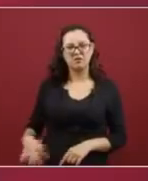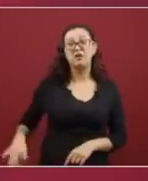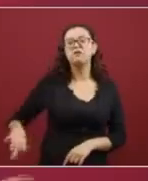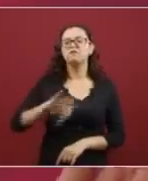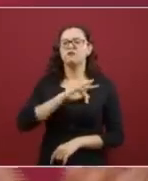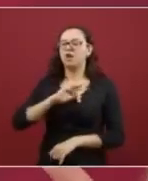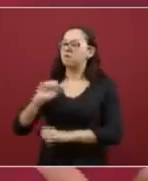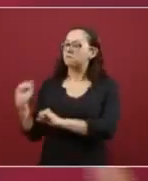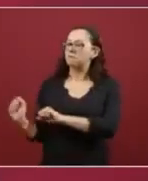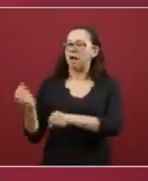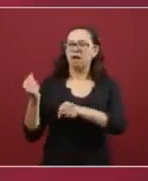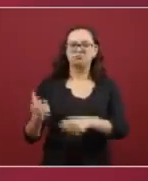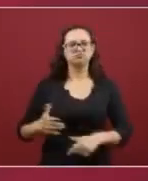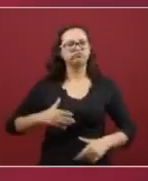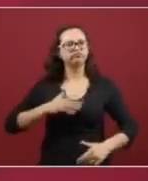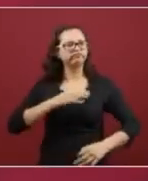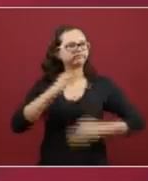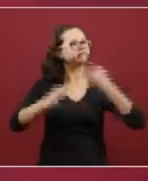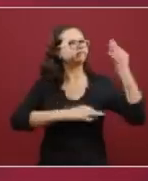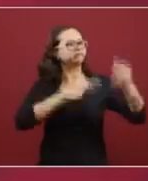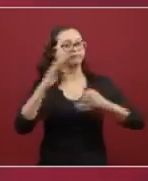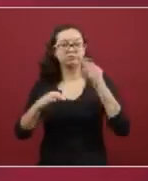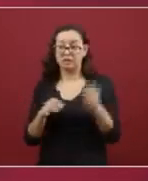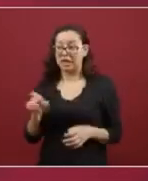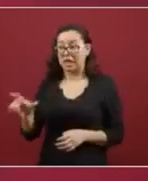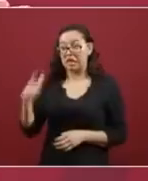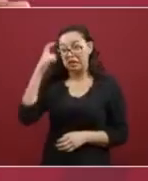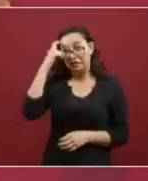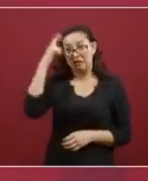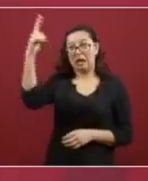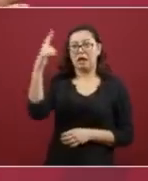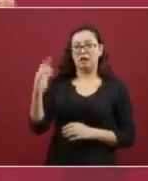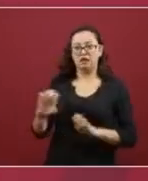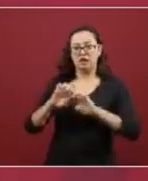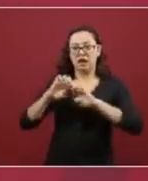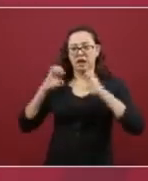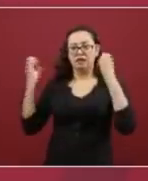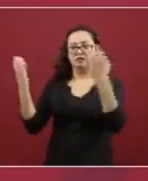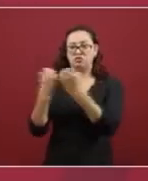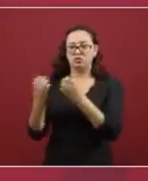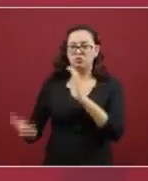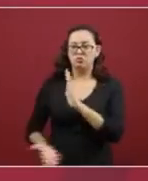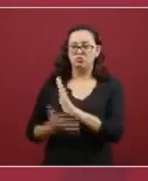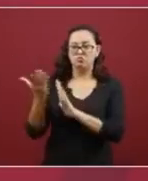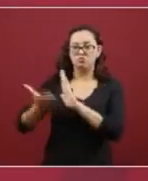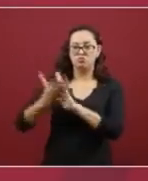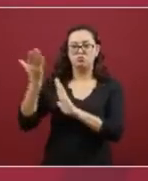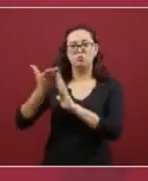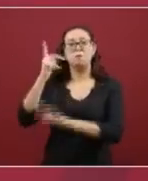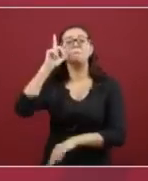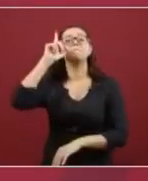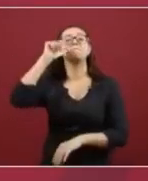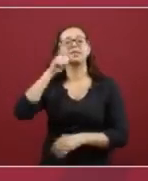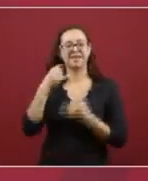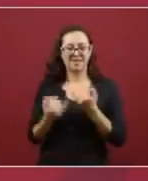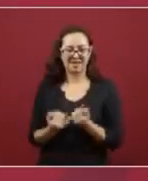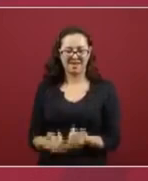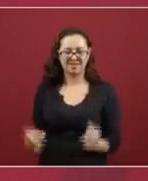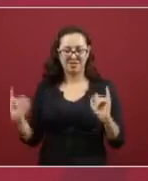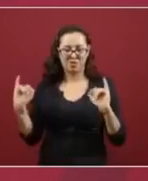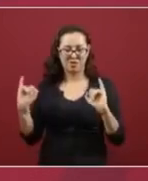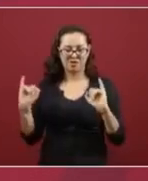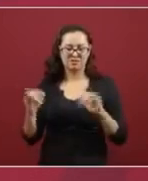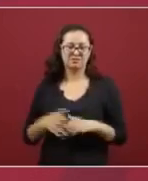él es el que construyó este estadio que se va a inaugurar mañana